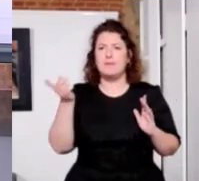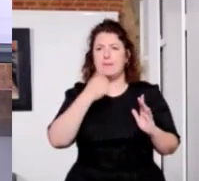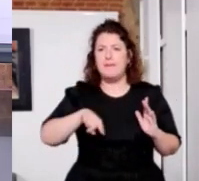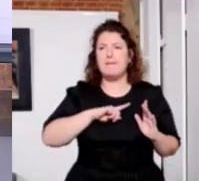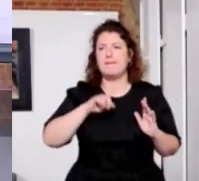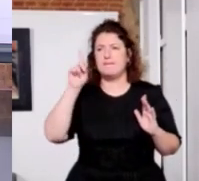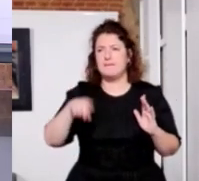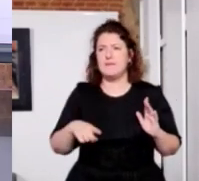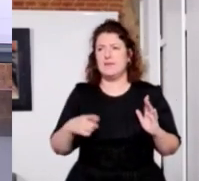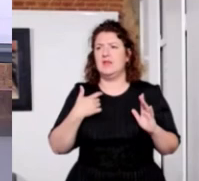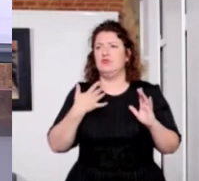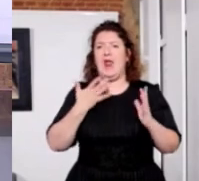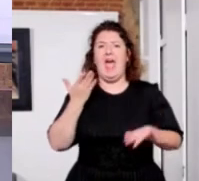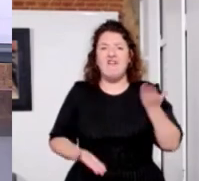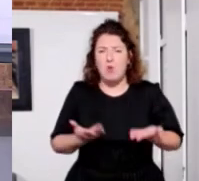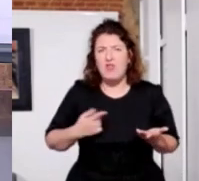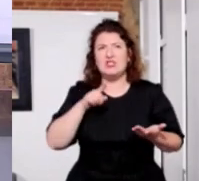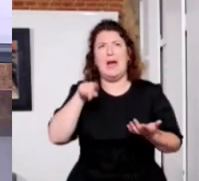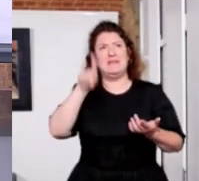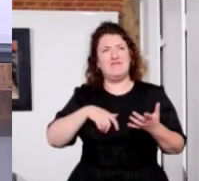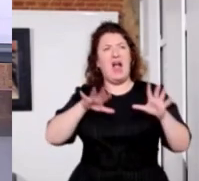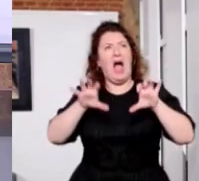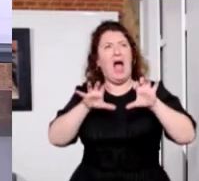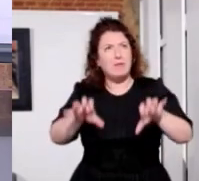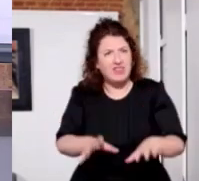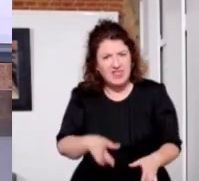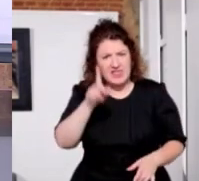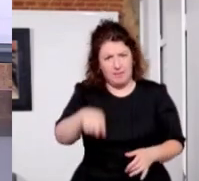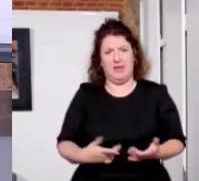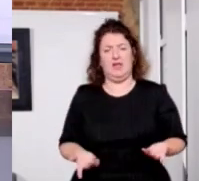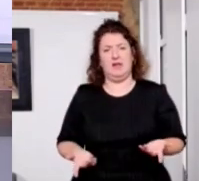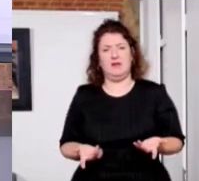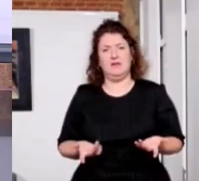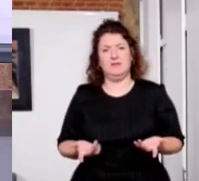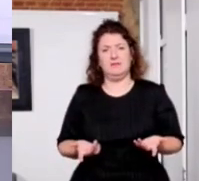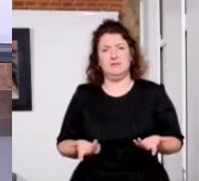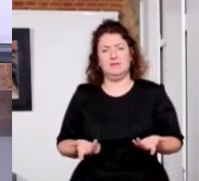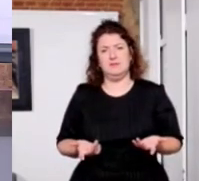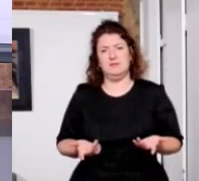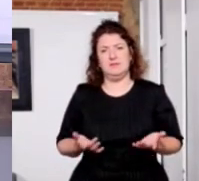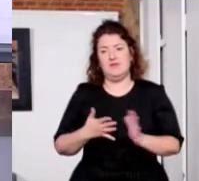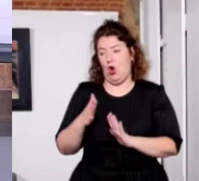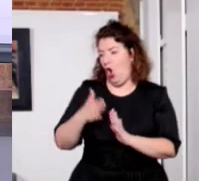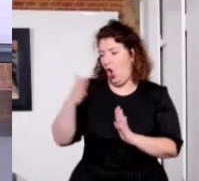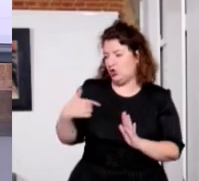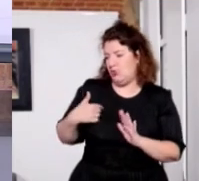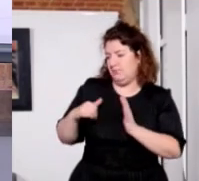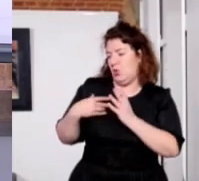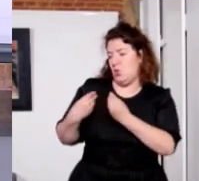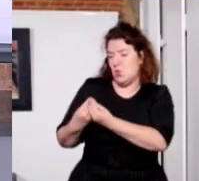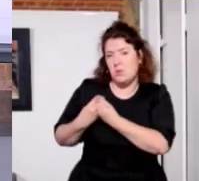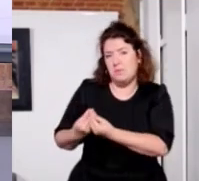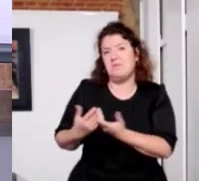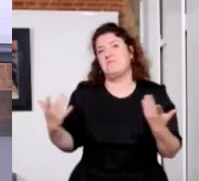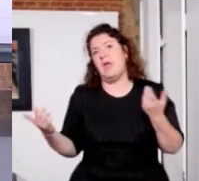eso también era aprendizaje, eso también era, bueno, estar con el otro. La participación,